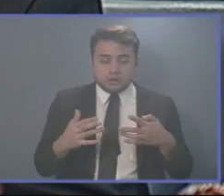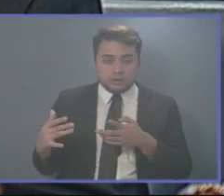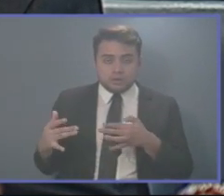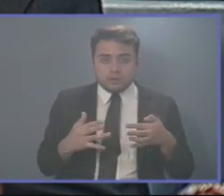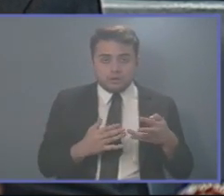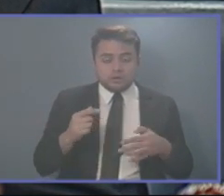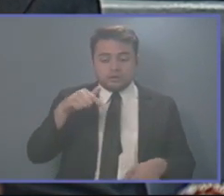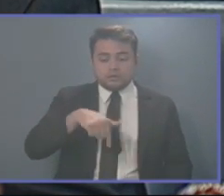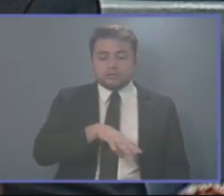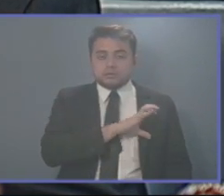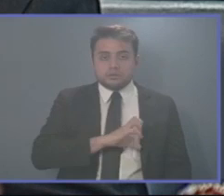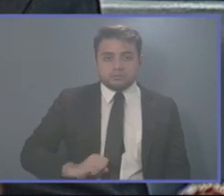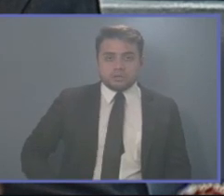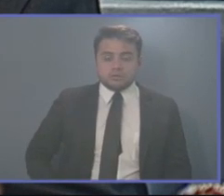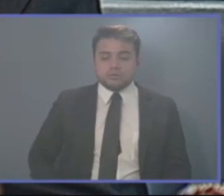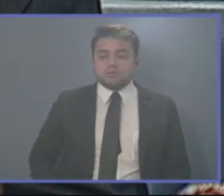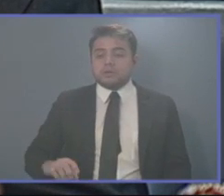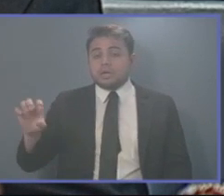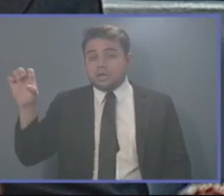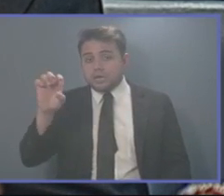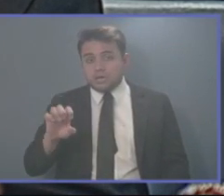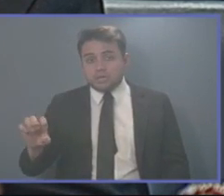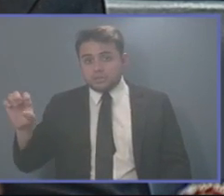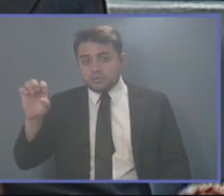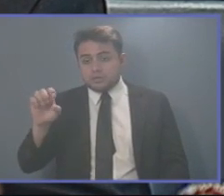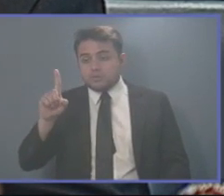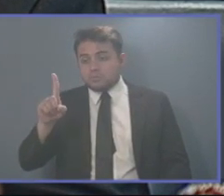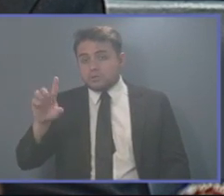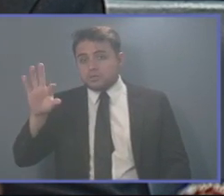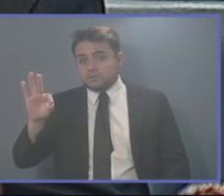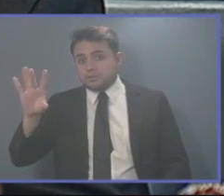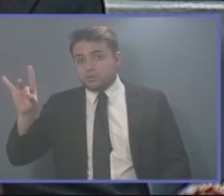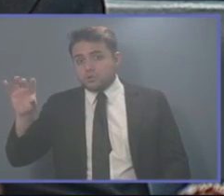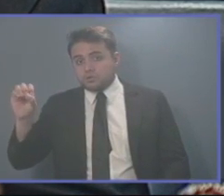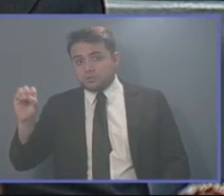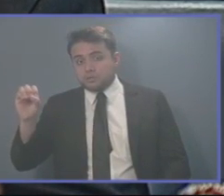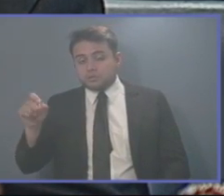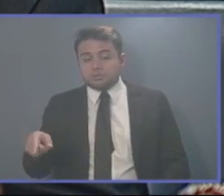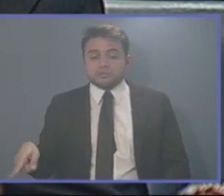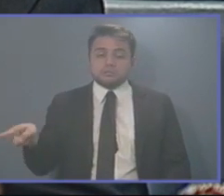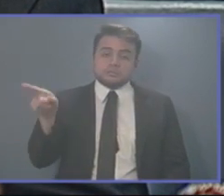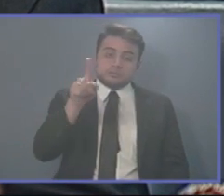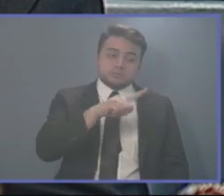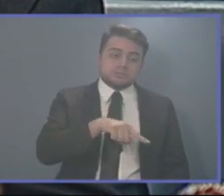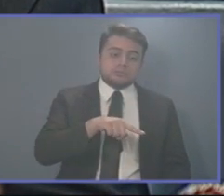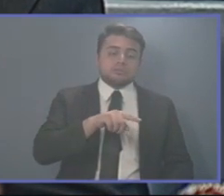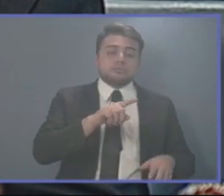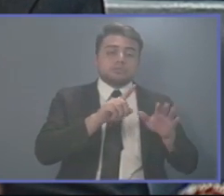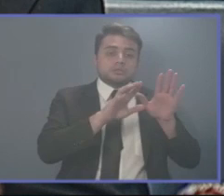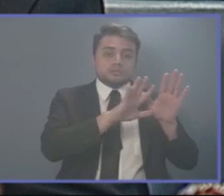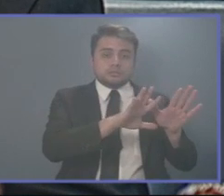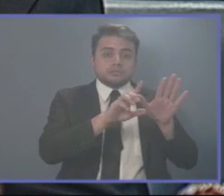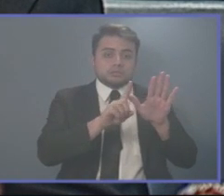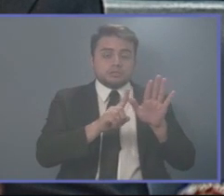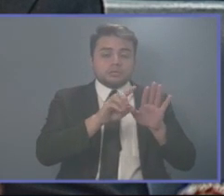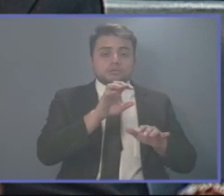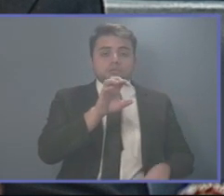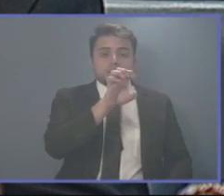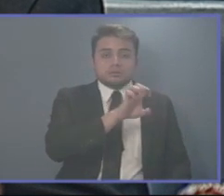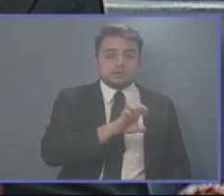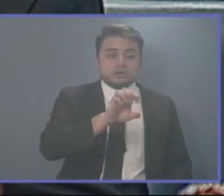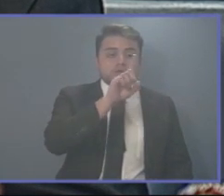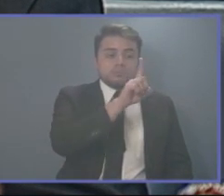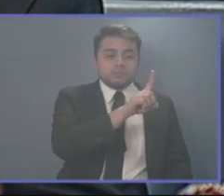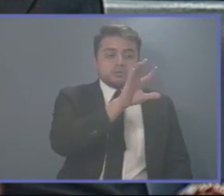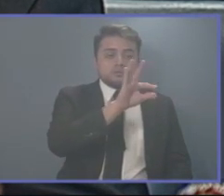1980 al 16 de enero de 1992 e iniciativas en el sentido de